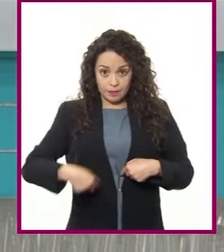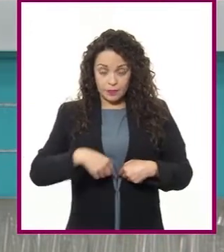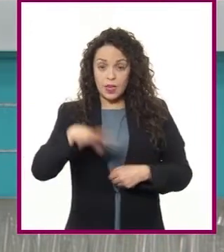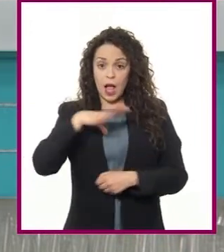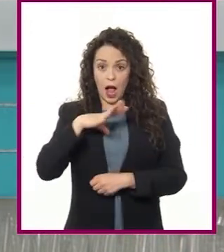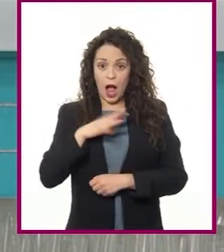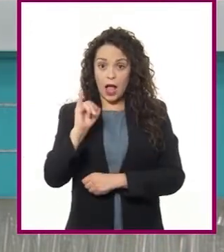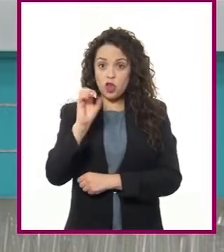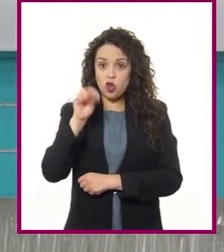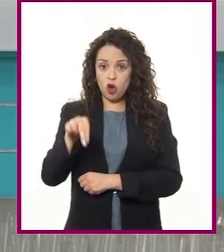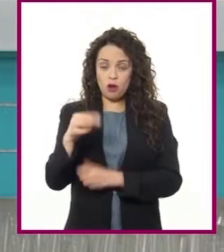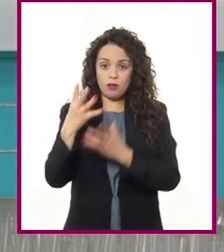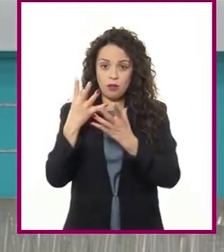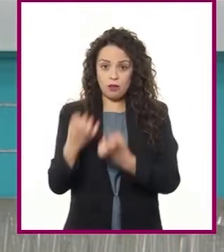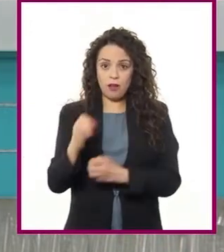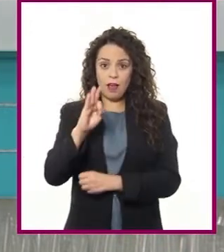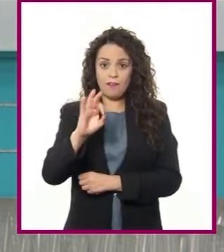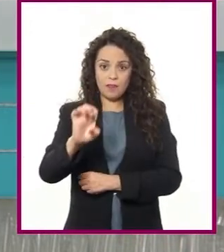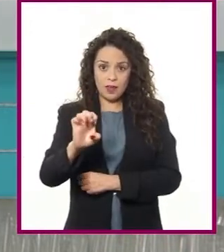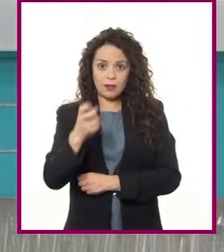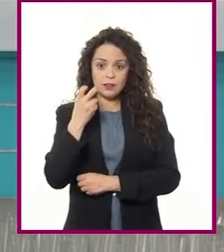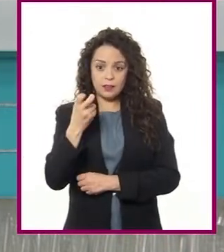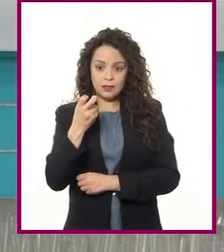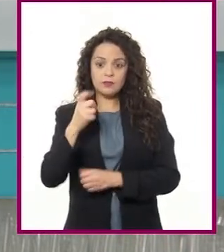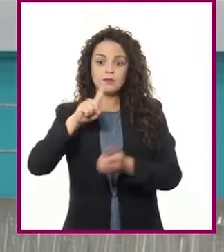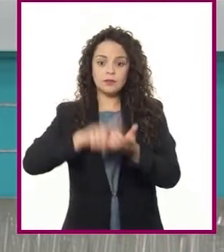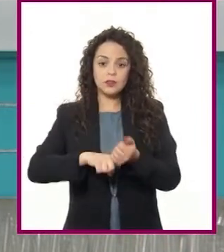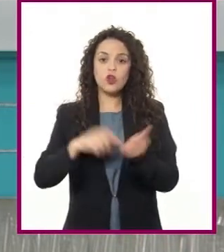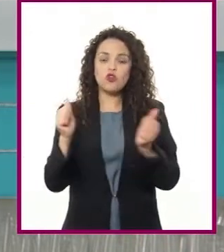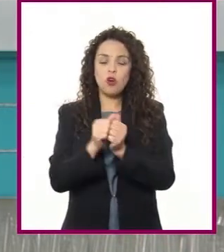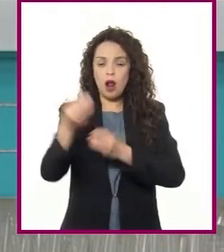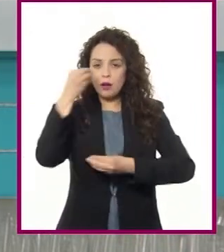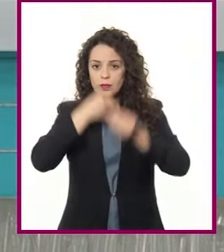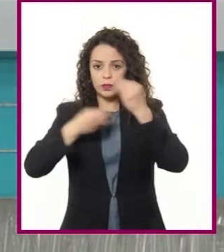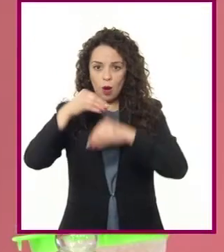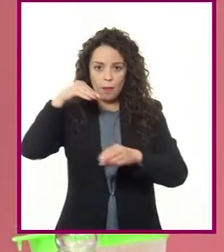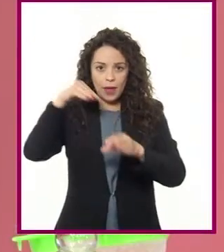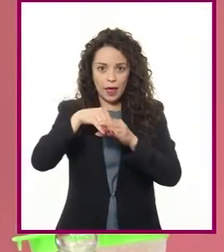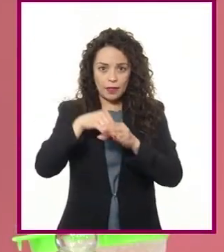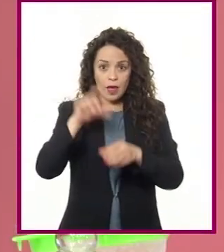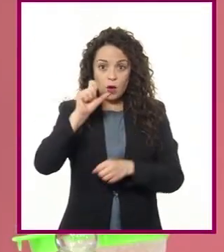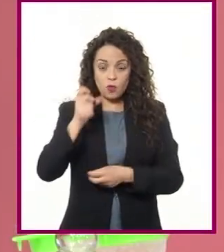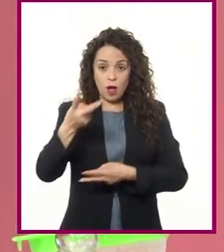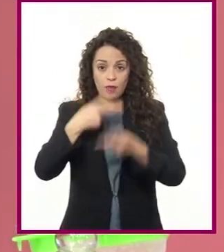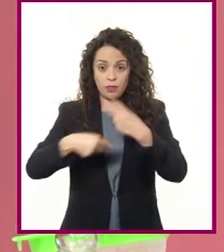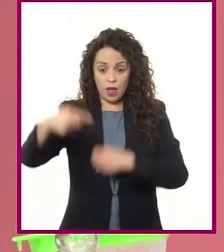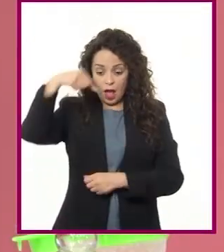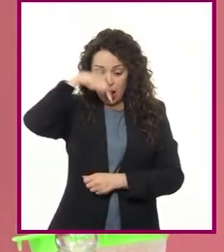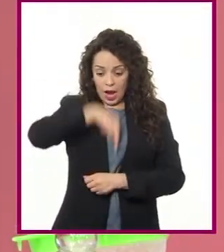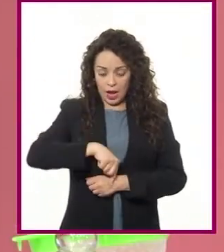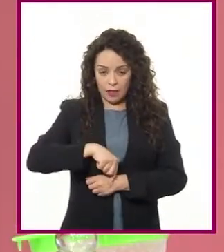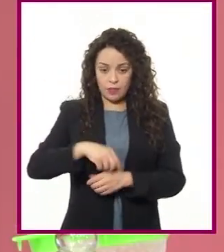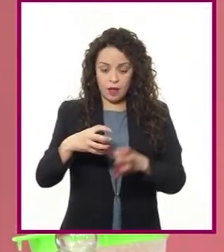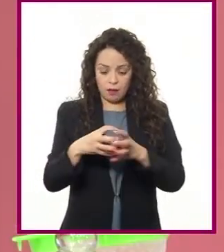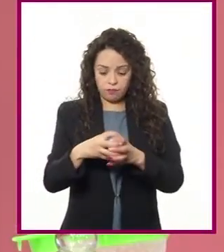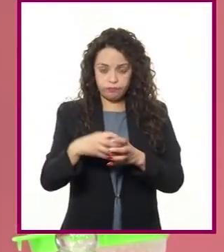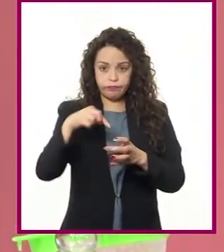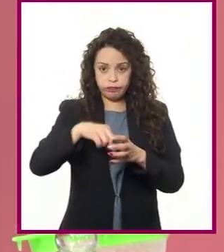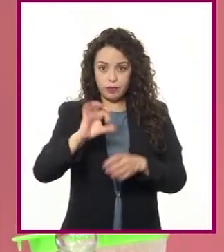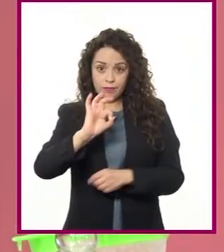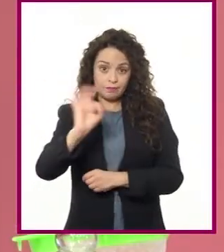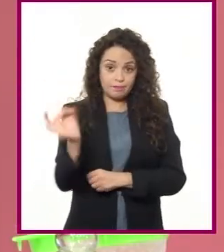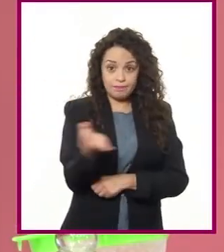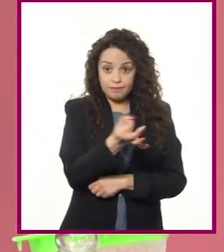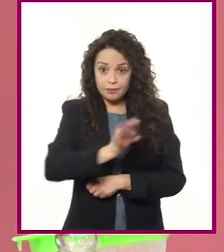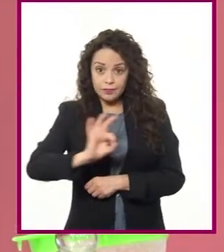ferrosos debido a la reducción del hierro férrico por agentes alimentarios. Al llegar a la membrana de las células del tubo digestivo, los